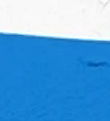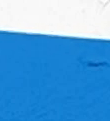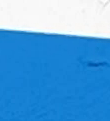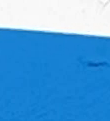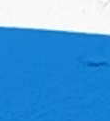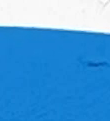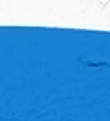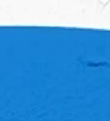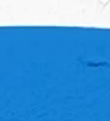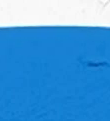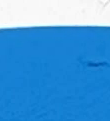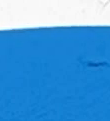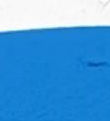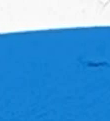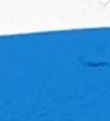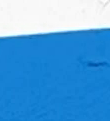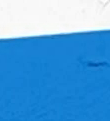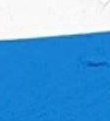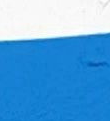Bienvenidos al sorteo Loto.